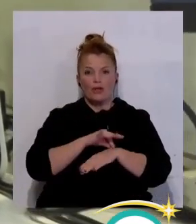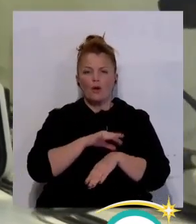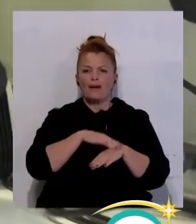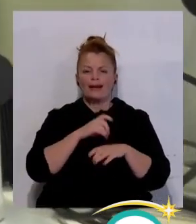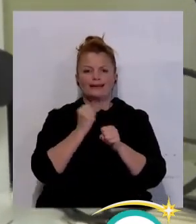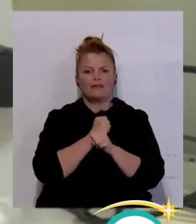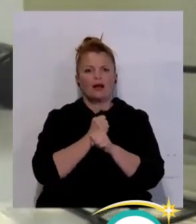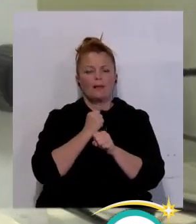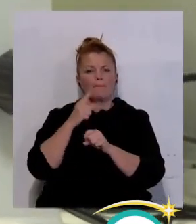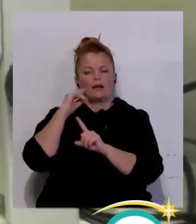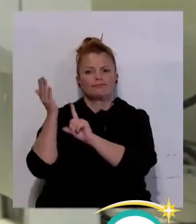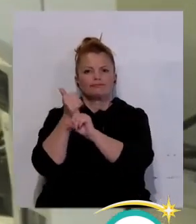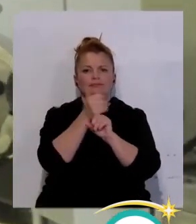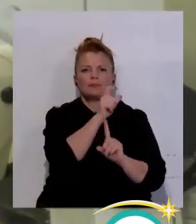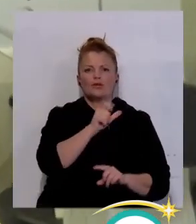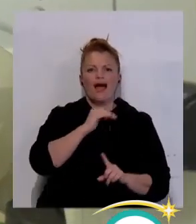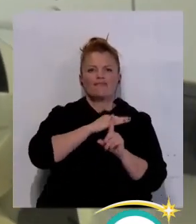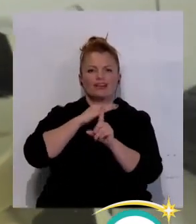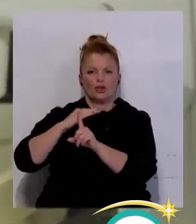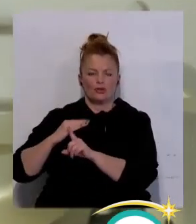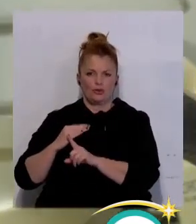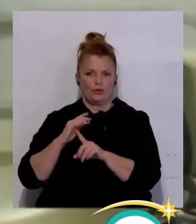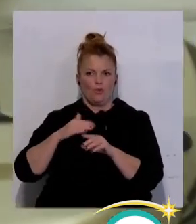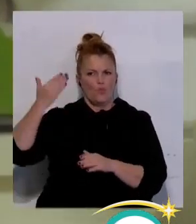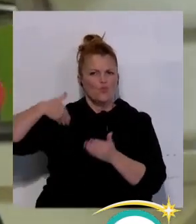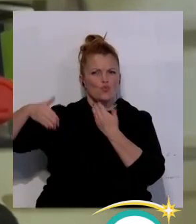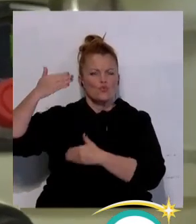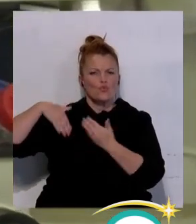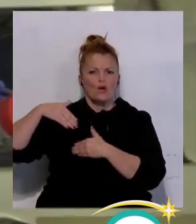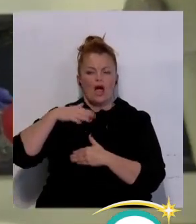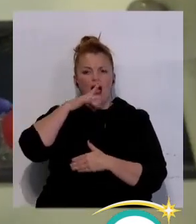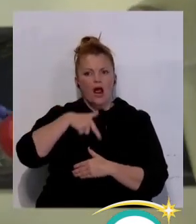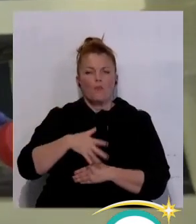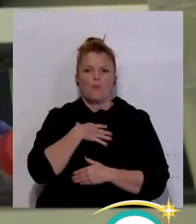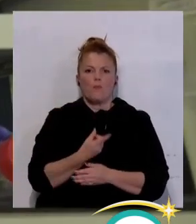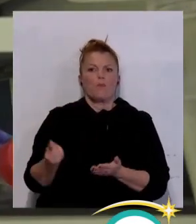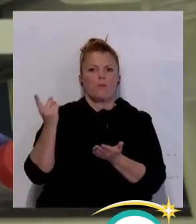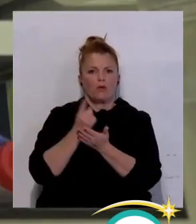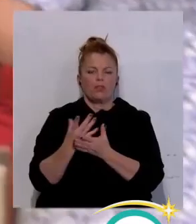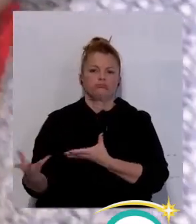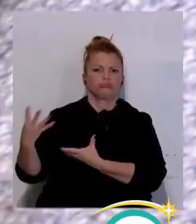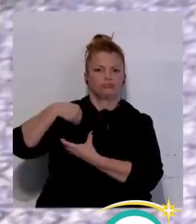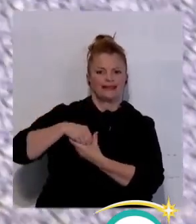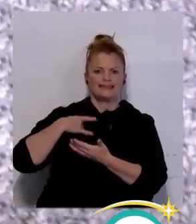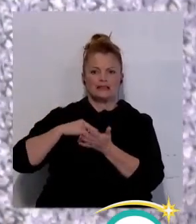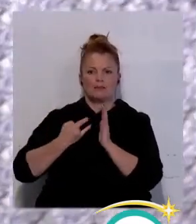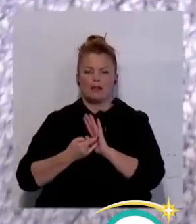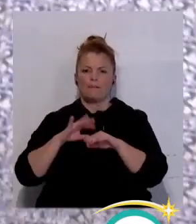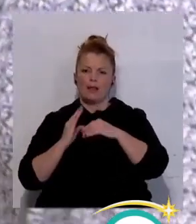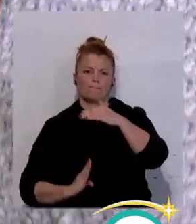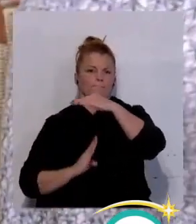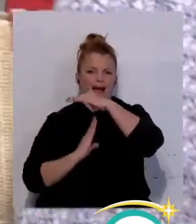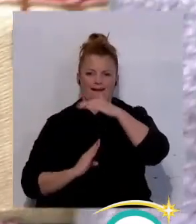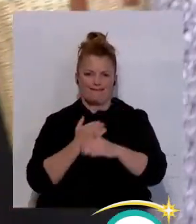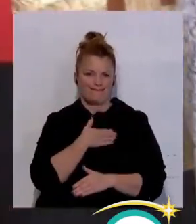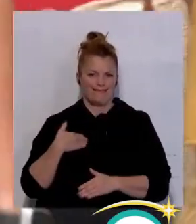para rescatar a aquellos afectados tratados sin éxito hace décadas y que ahora se pueden volver a integrar en el sistema para frenar la